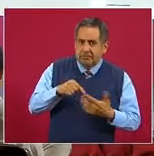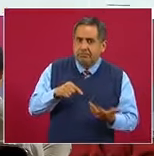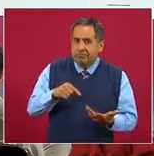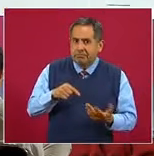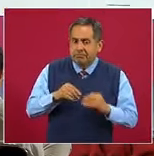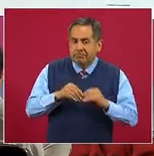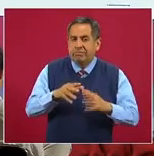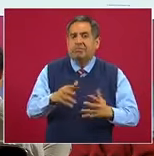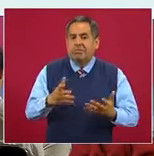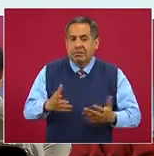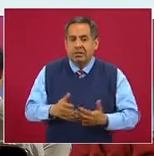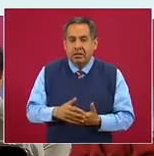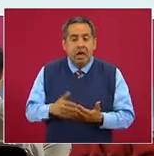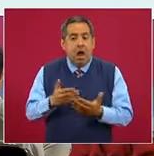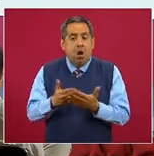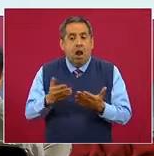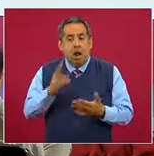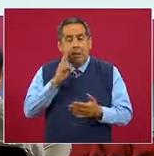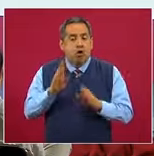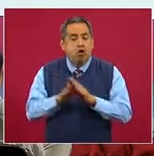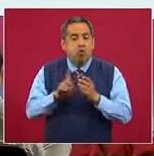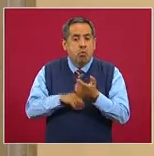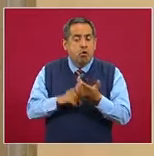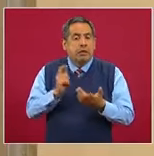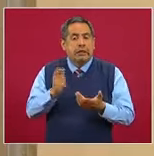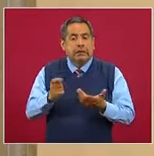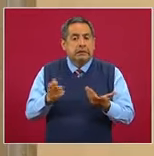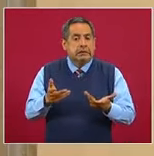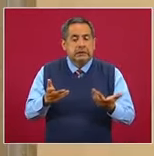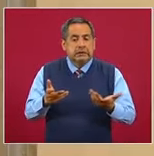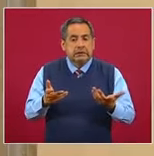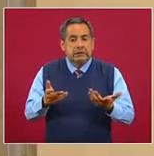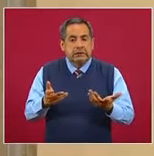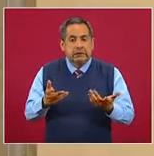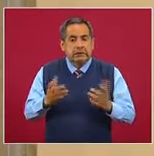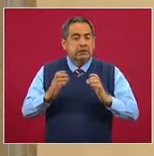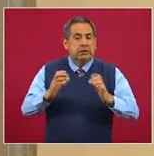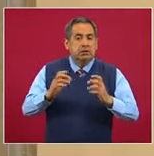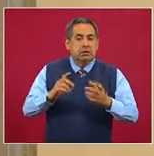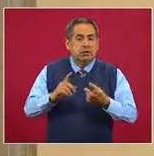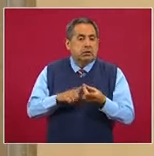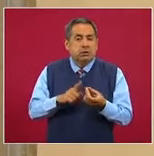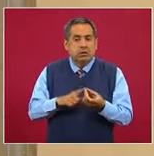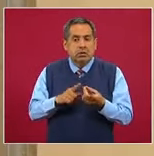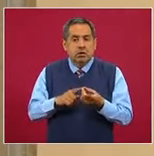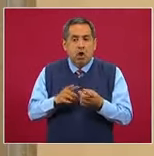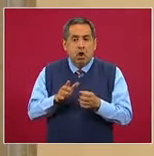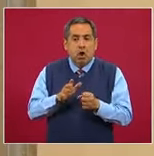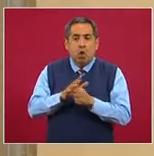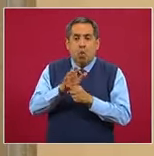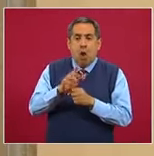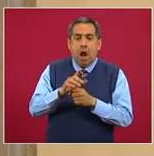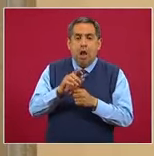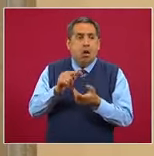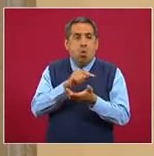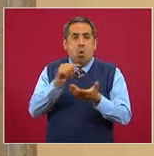das la siguiente, por favor. Ahora vamos a ver cómo podemos ver de dónde o de qué lugares pudieran